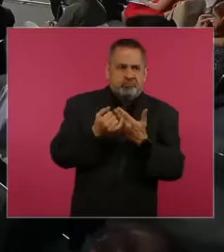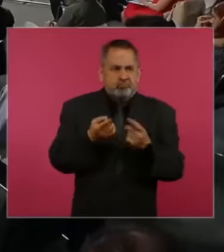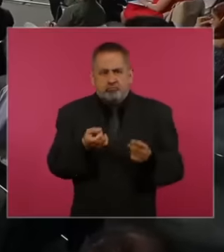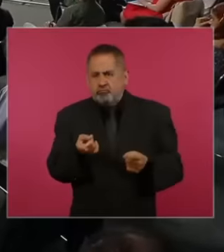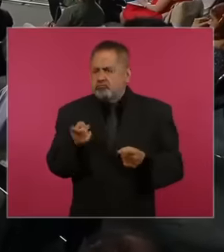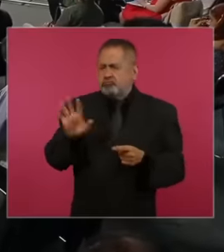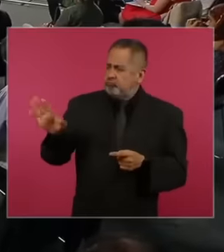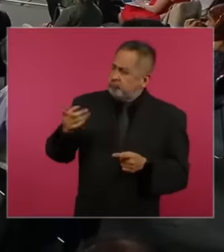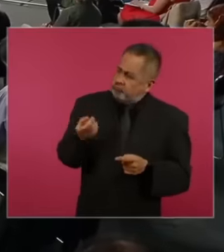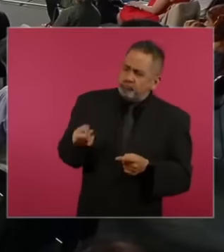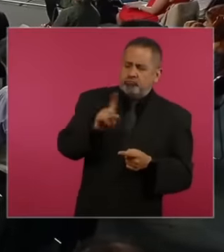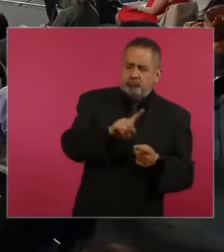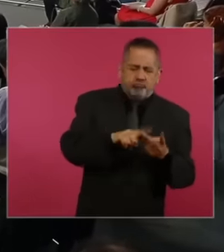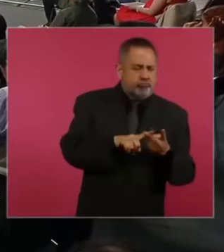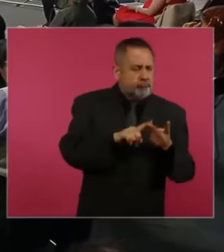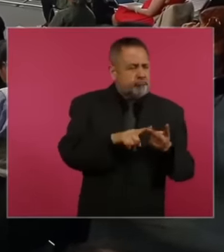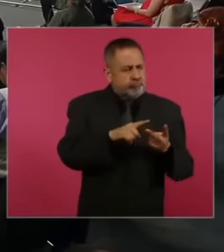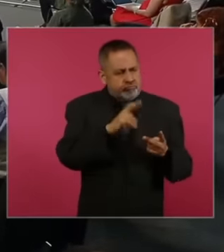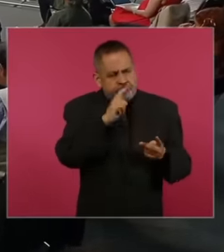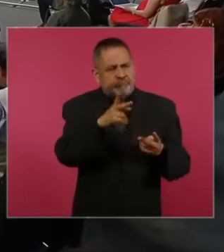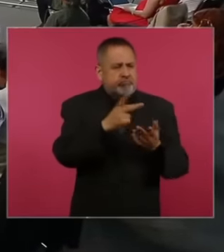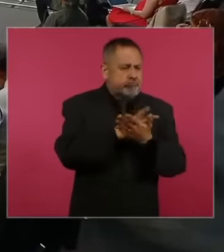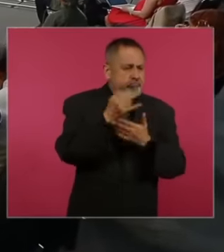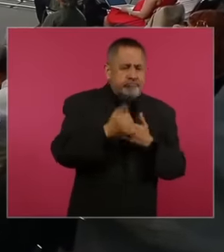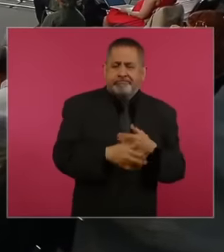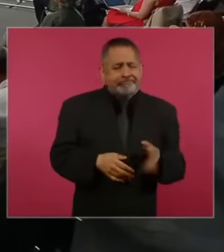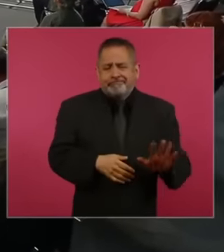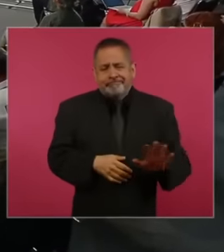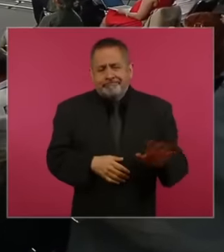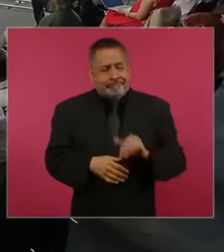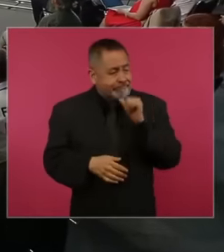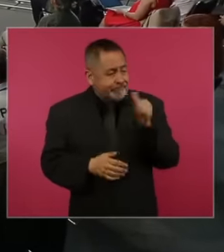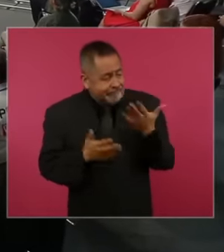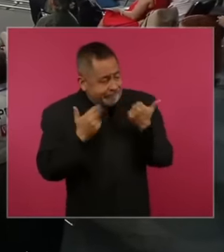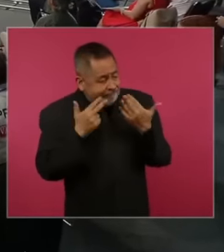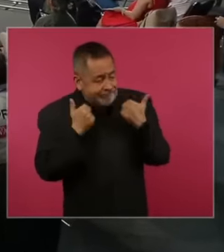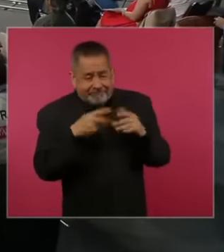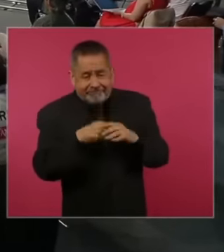alternativo, es lo mismo.